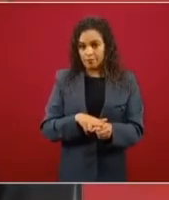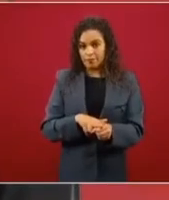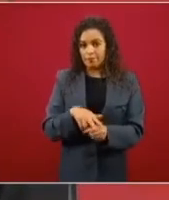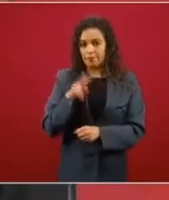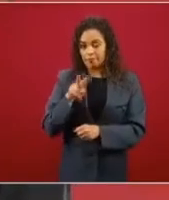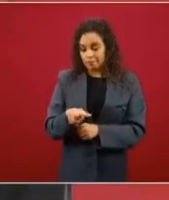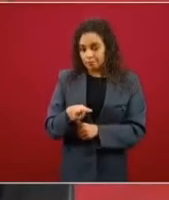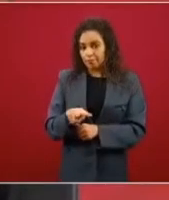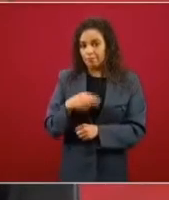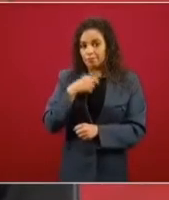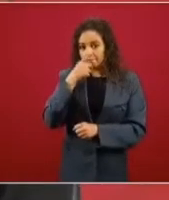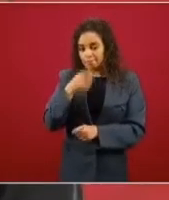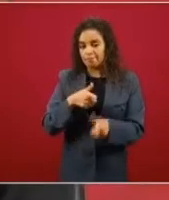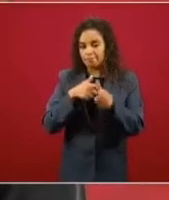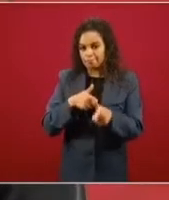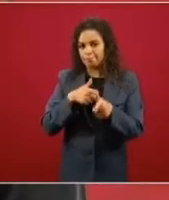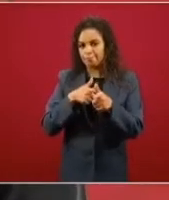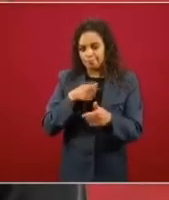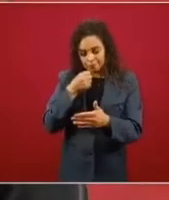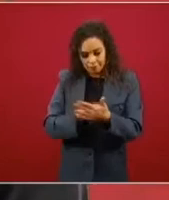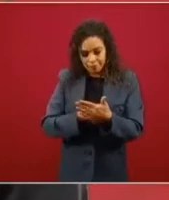insisto, con cuidado.